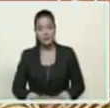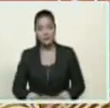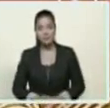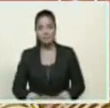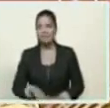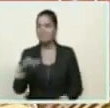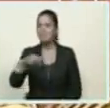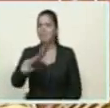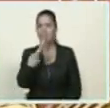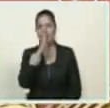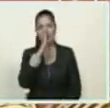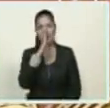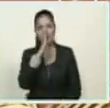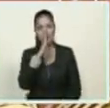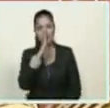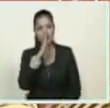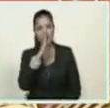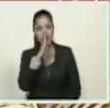barinas